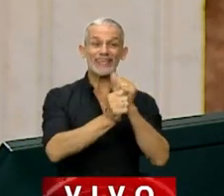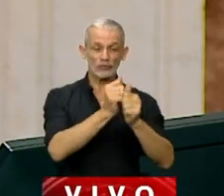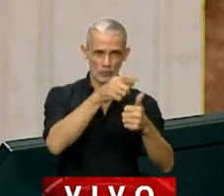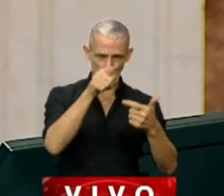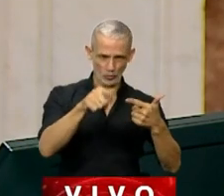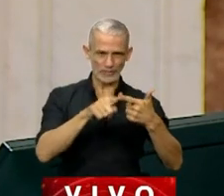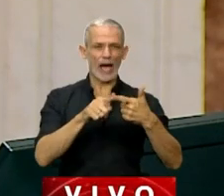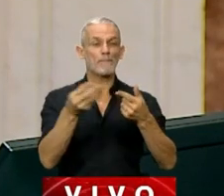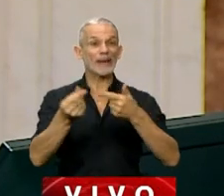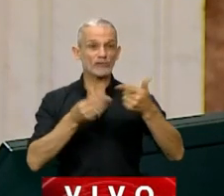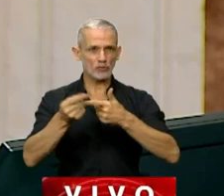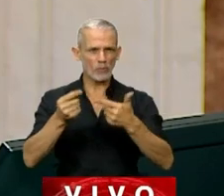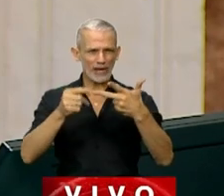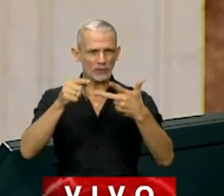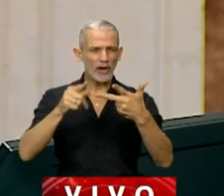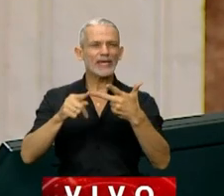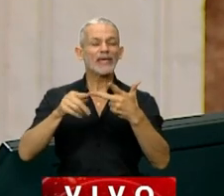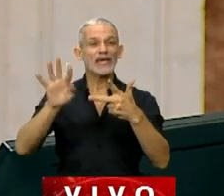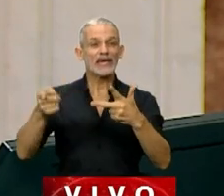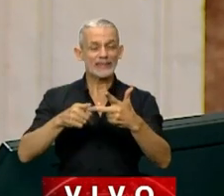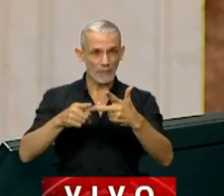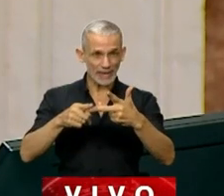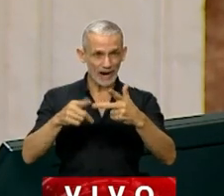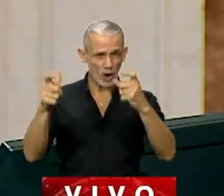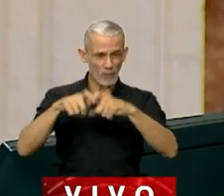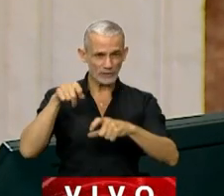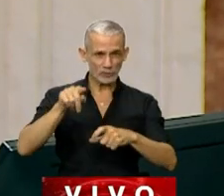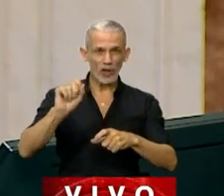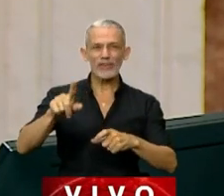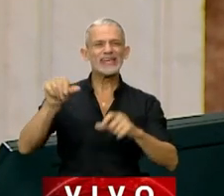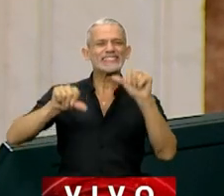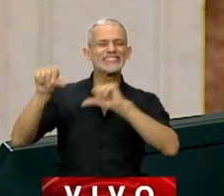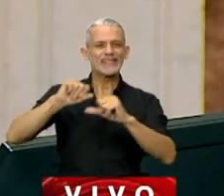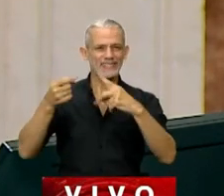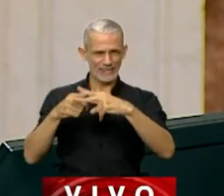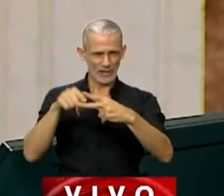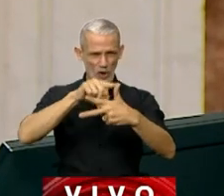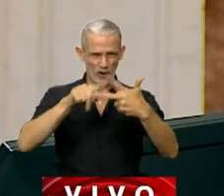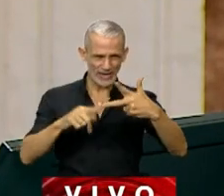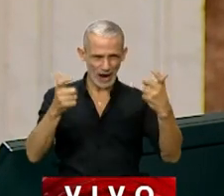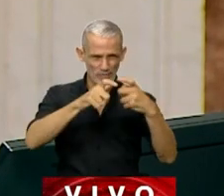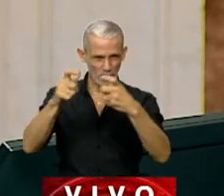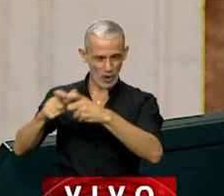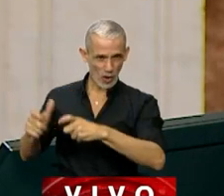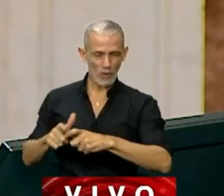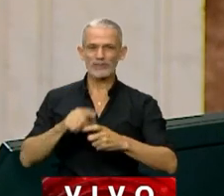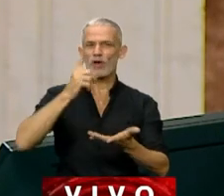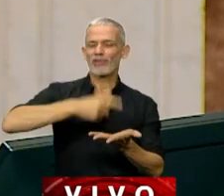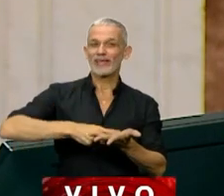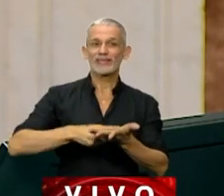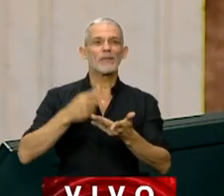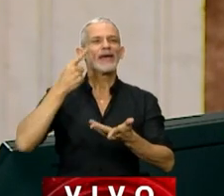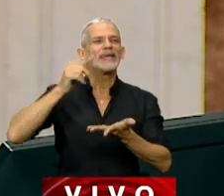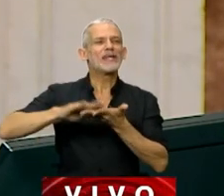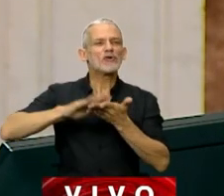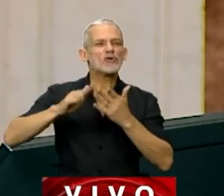Industria, Presupuesto y Hacienda y Ciencia y Tecnología e